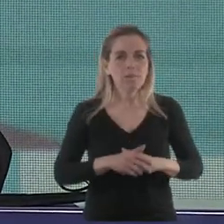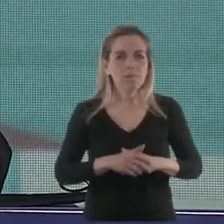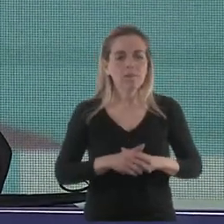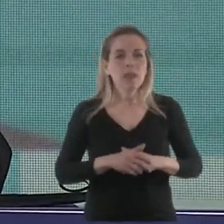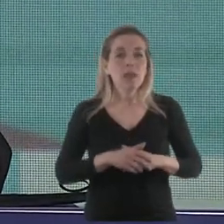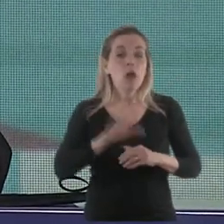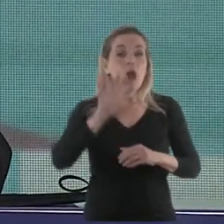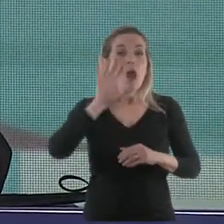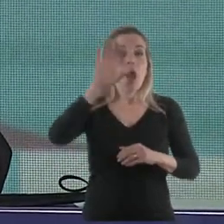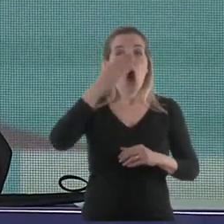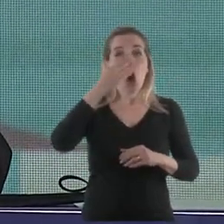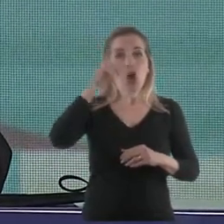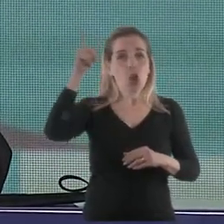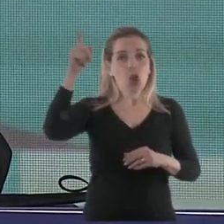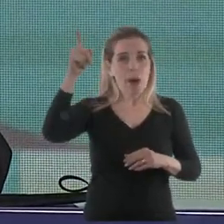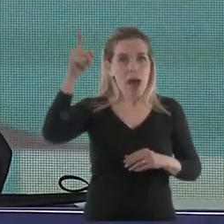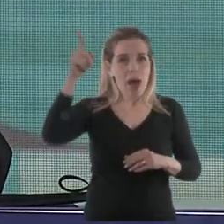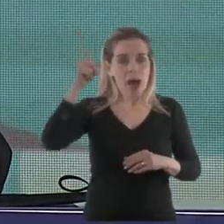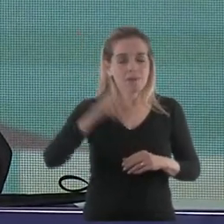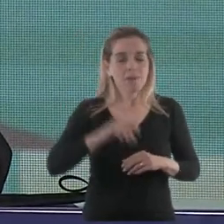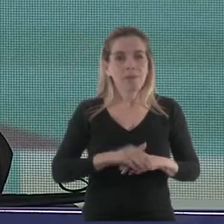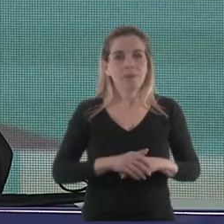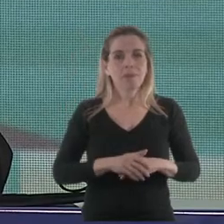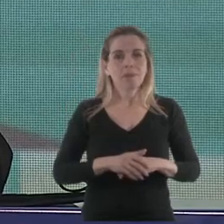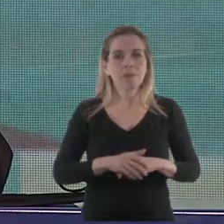Allá en Córdoba,